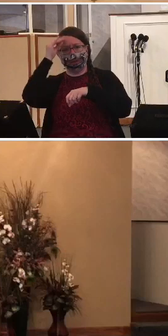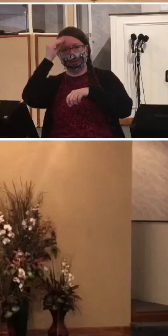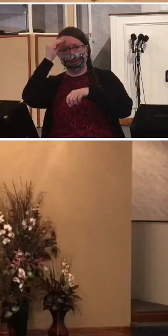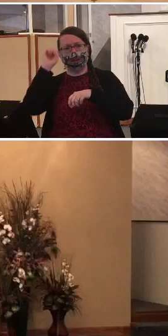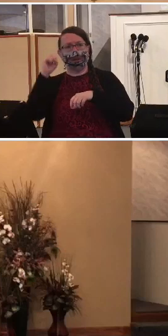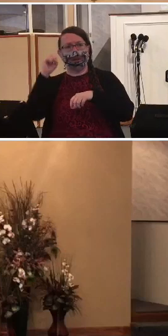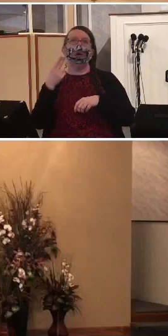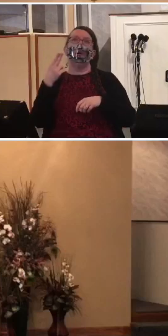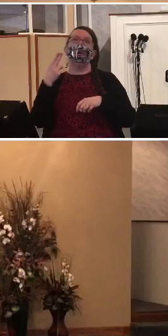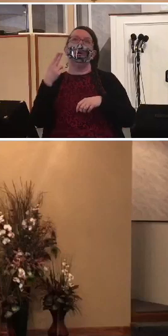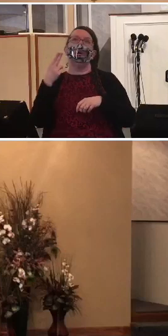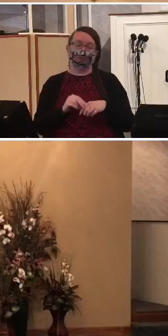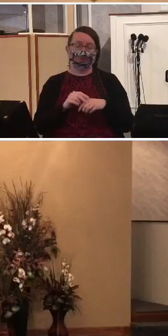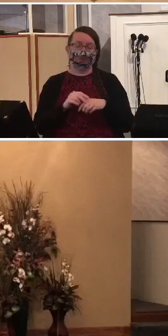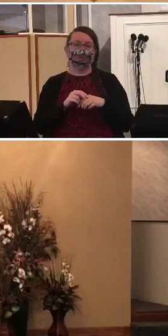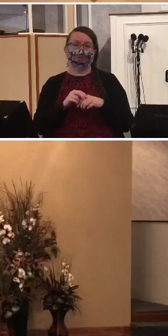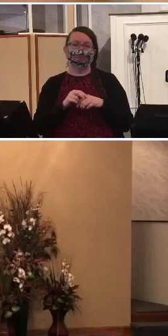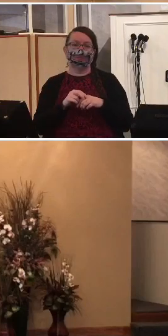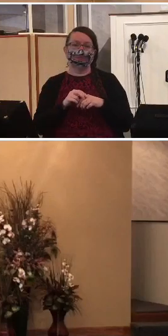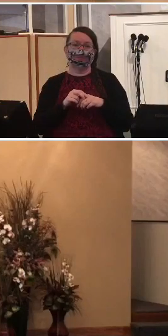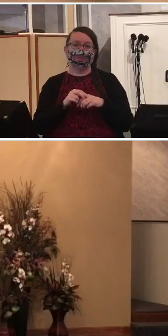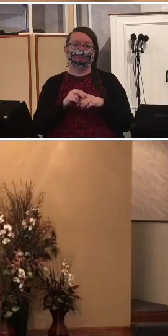no.